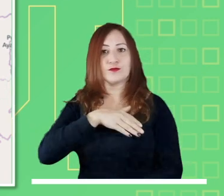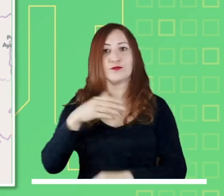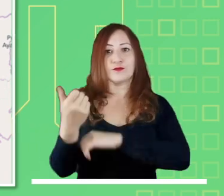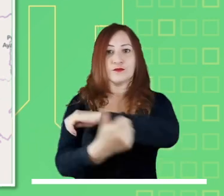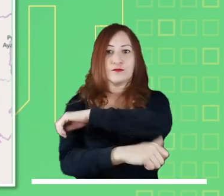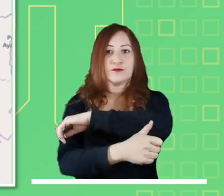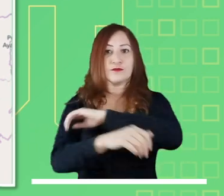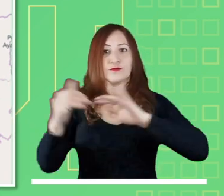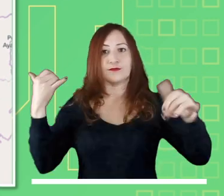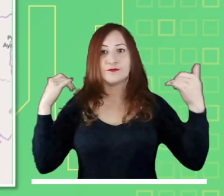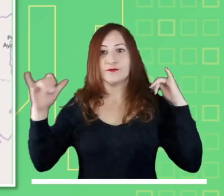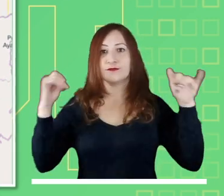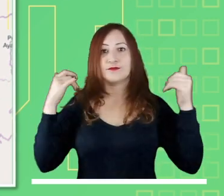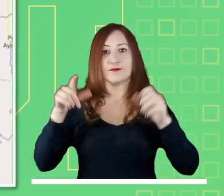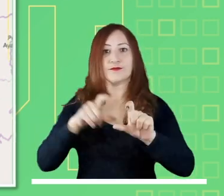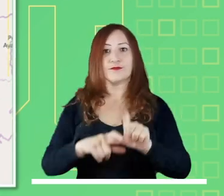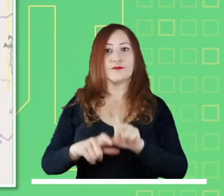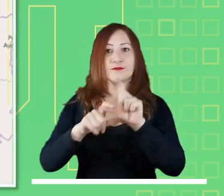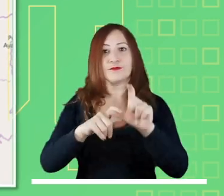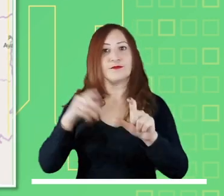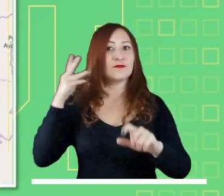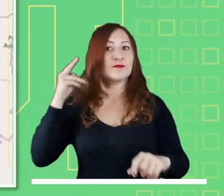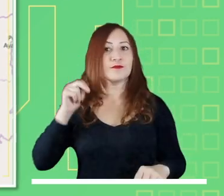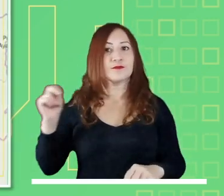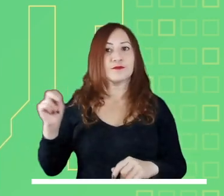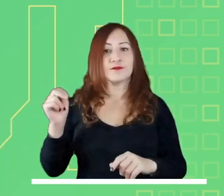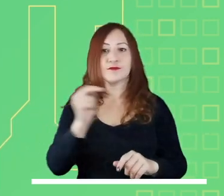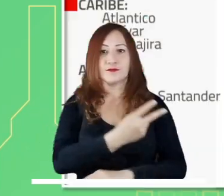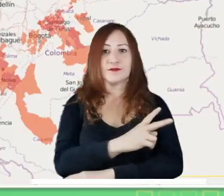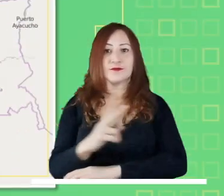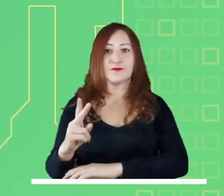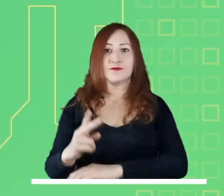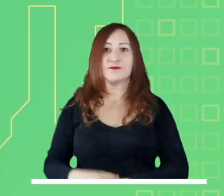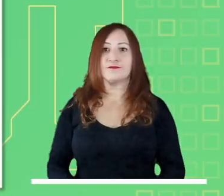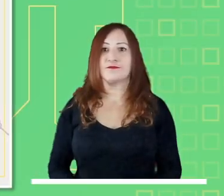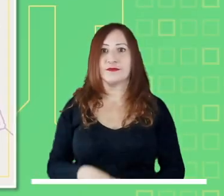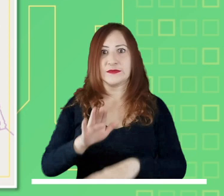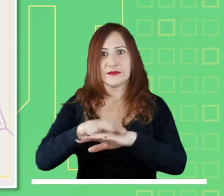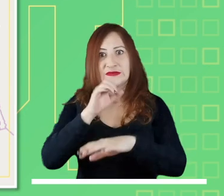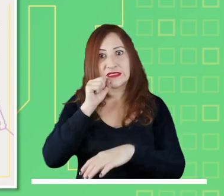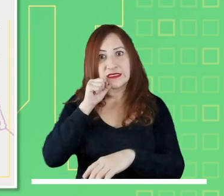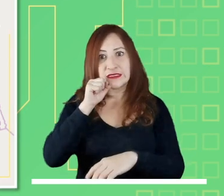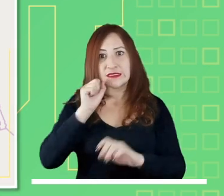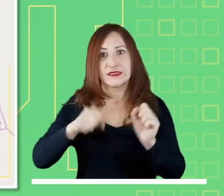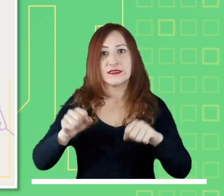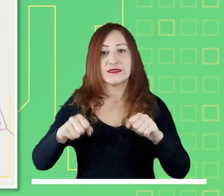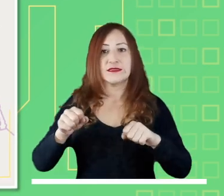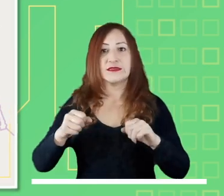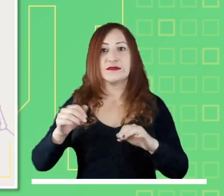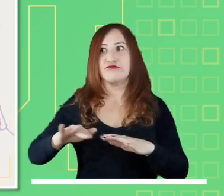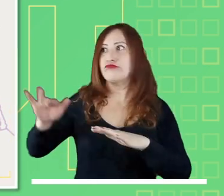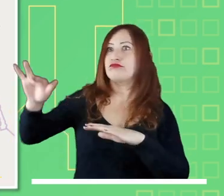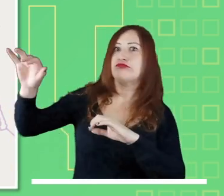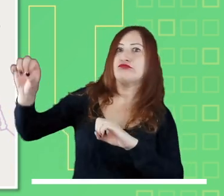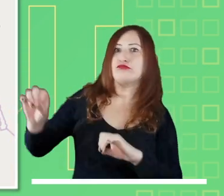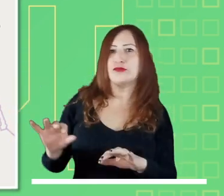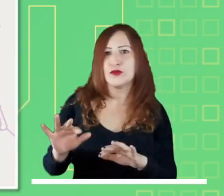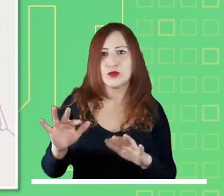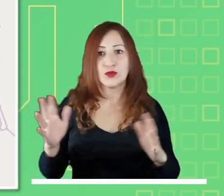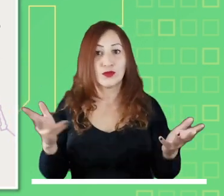alta. Alerta roja por probabilidad de incendios en la cobertura vegetal de Atlántico, Bolívar,